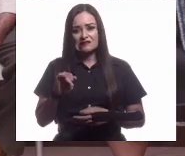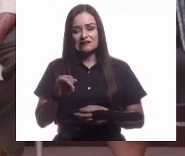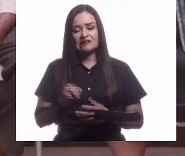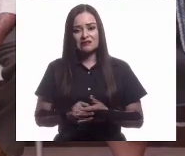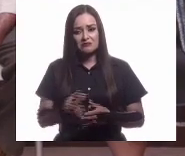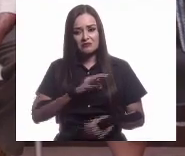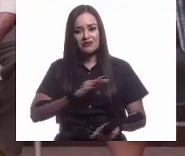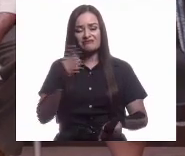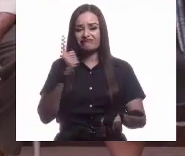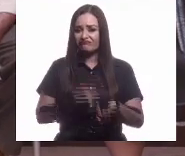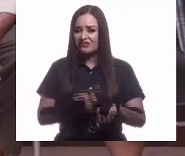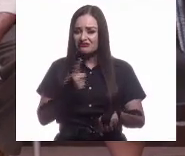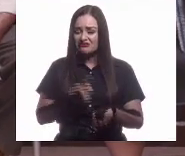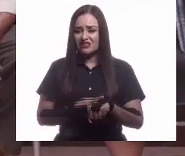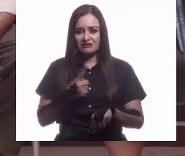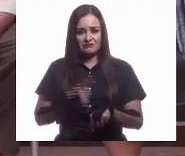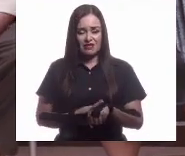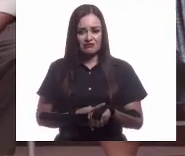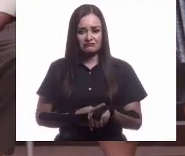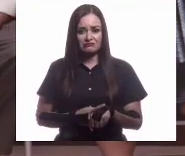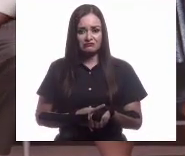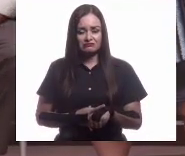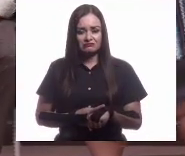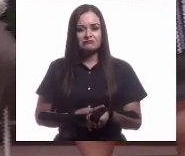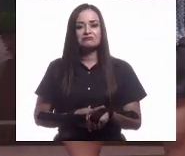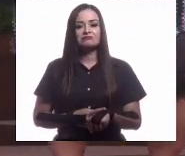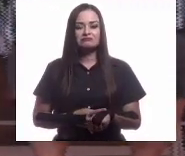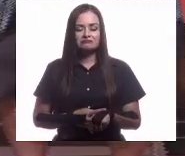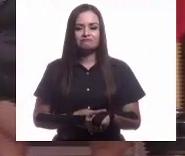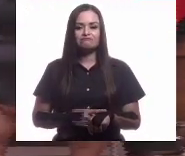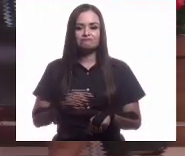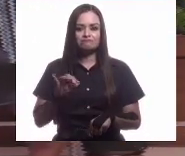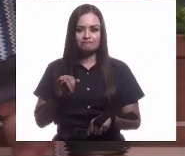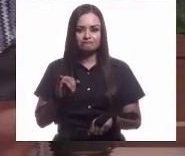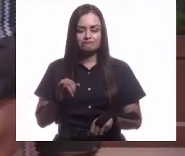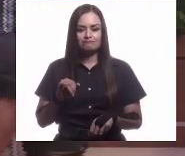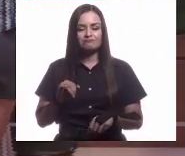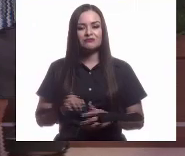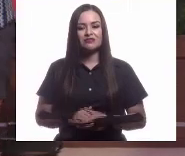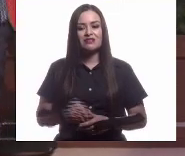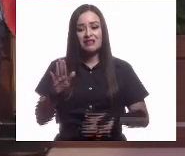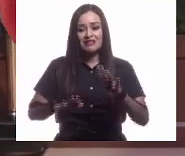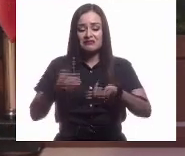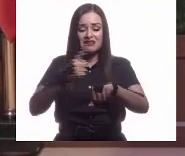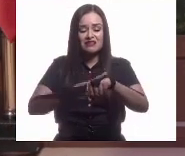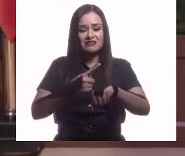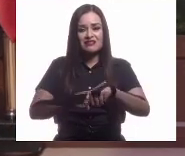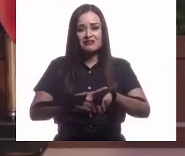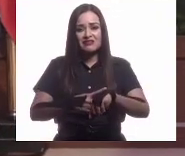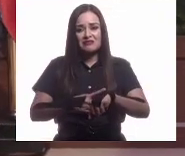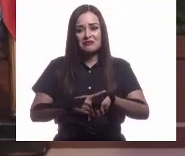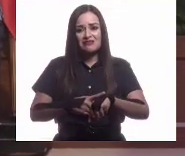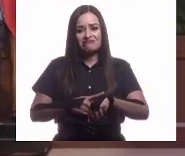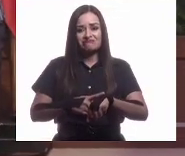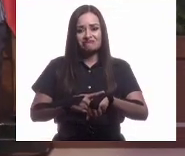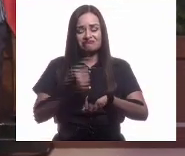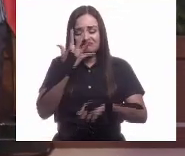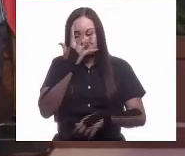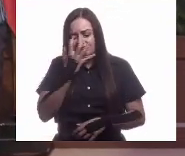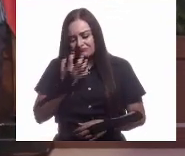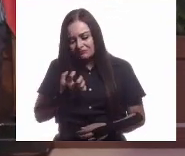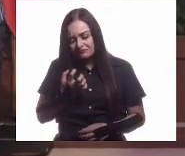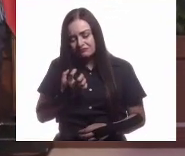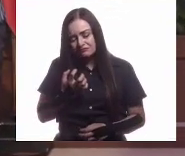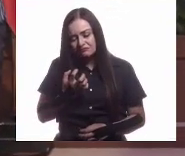quebrantarse. Y junto con esa se nos quebranta la felicidad cuando somos pacientes, se nos